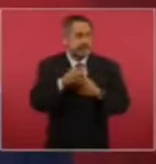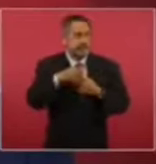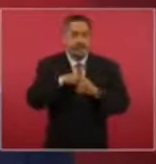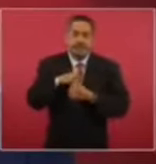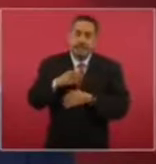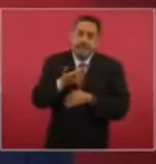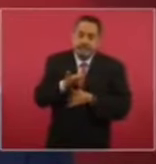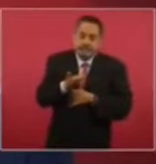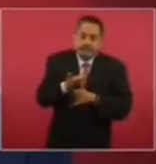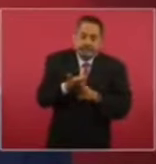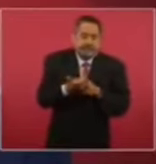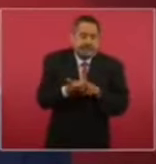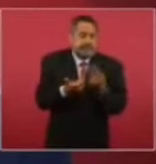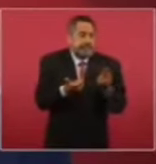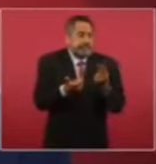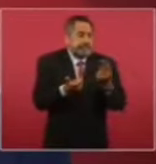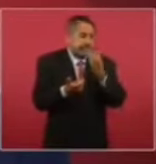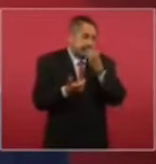Necesito el dinero